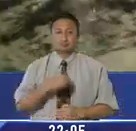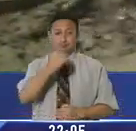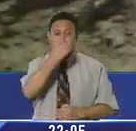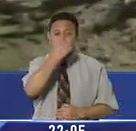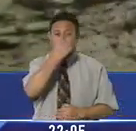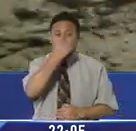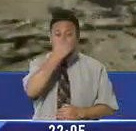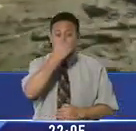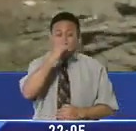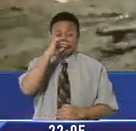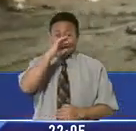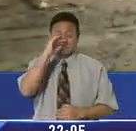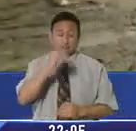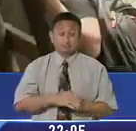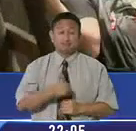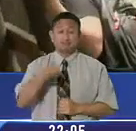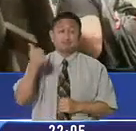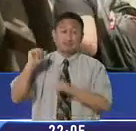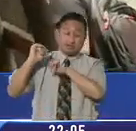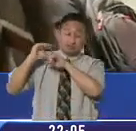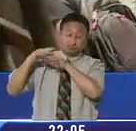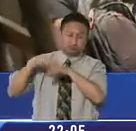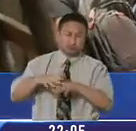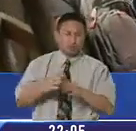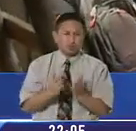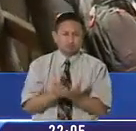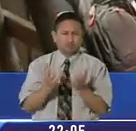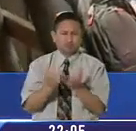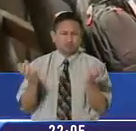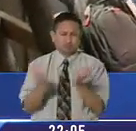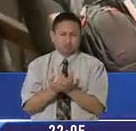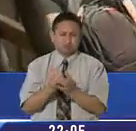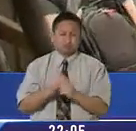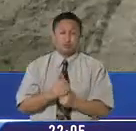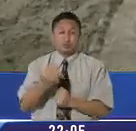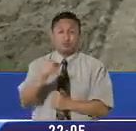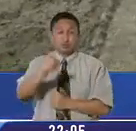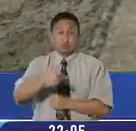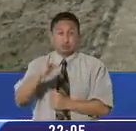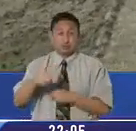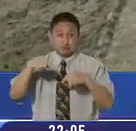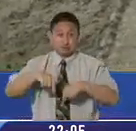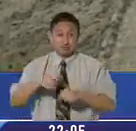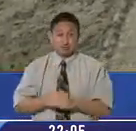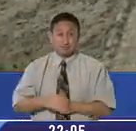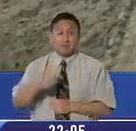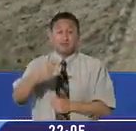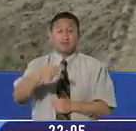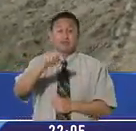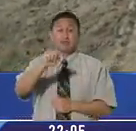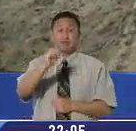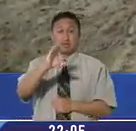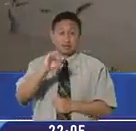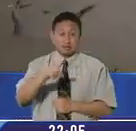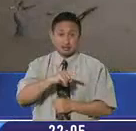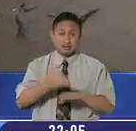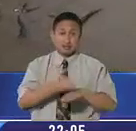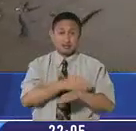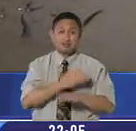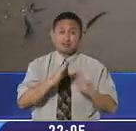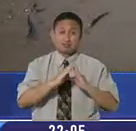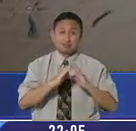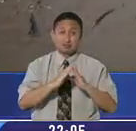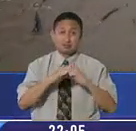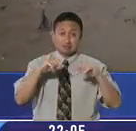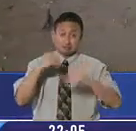La desgracia bajó de la quebrada. Toneladas de escombros cegaron la vida de muchos que hicieron de La Gasca y la comuna su hogar hasta que